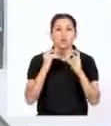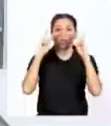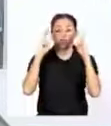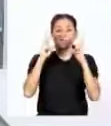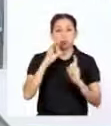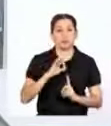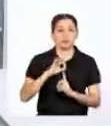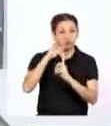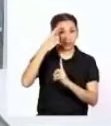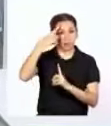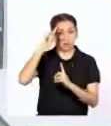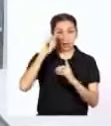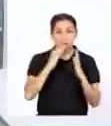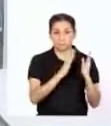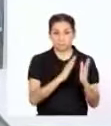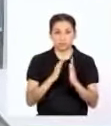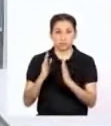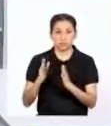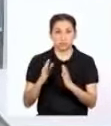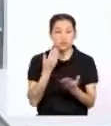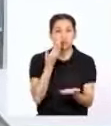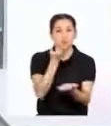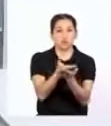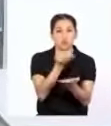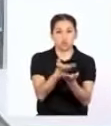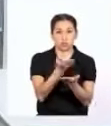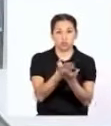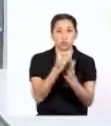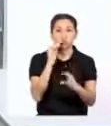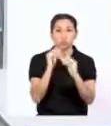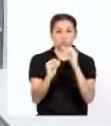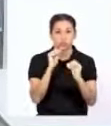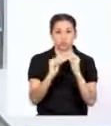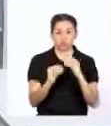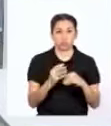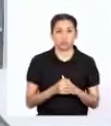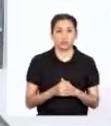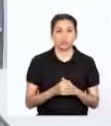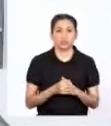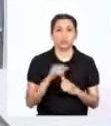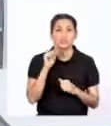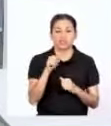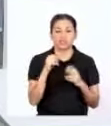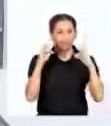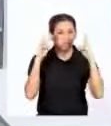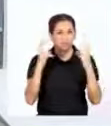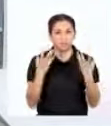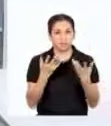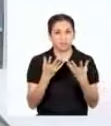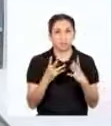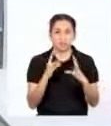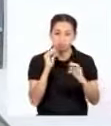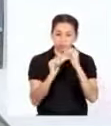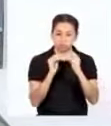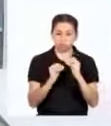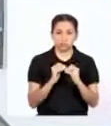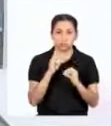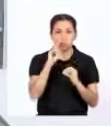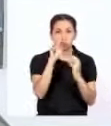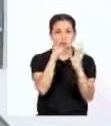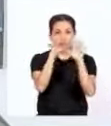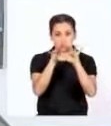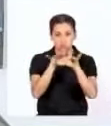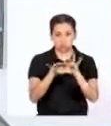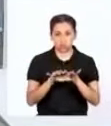como asunto público para proceder a proponer soluciones. Ello implica